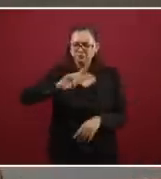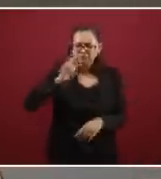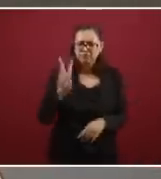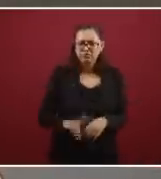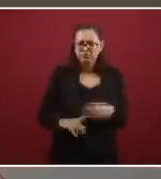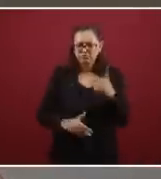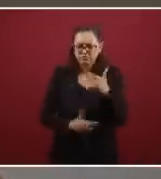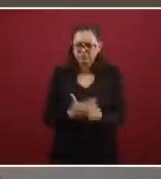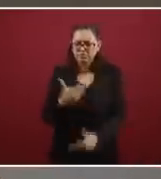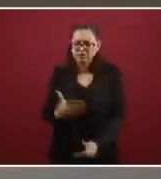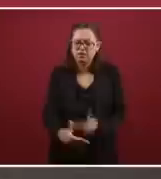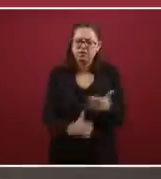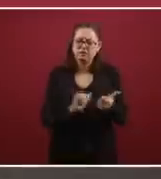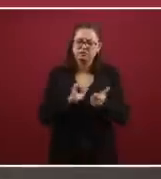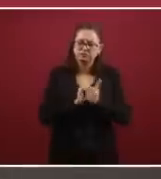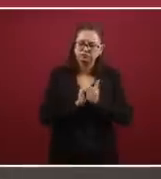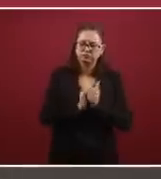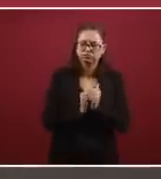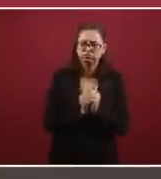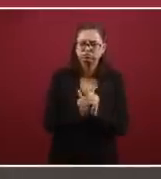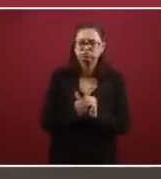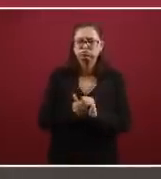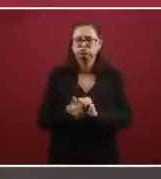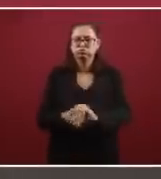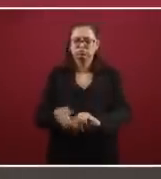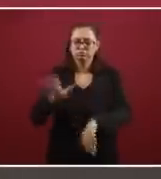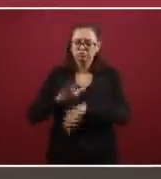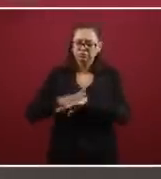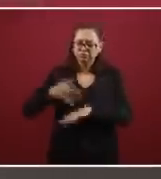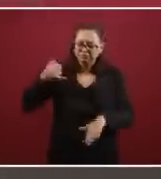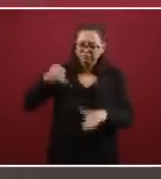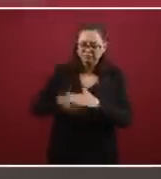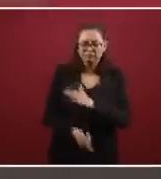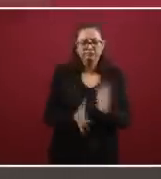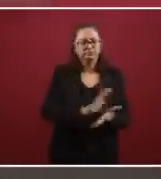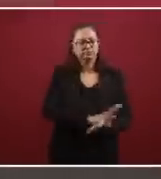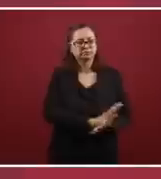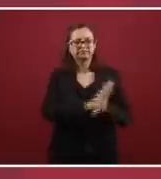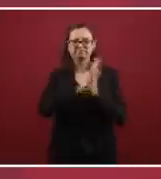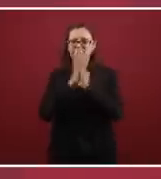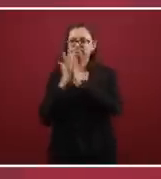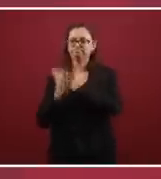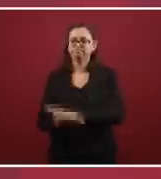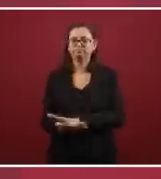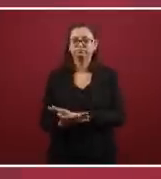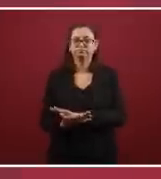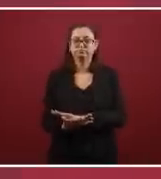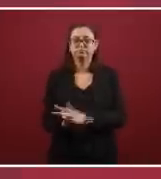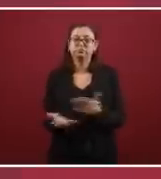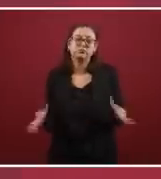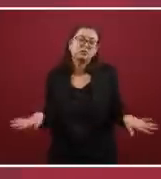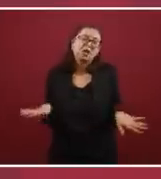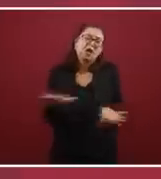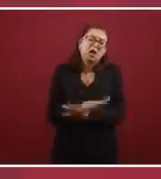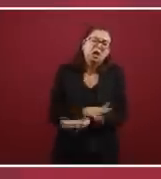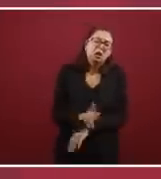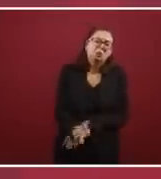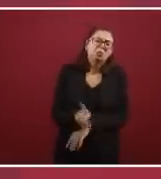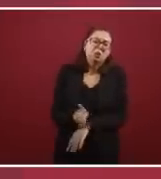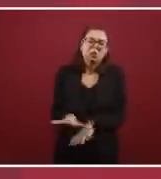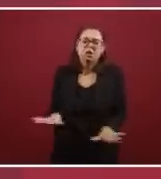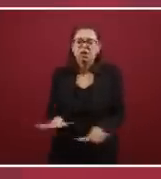cambios profundos, es una transformación, no es un simple cambio de